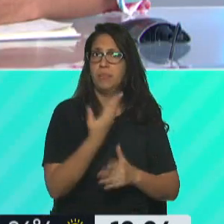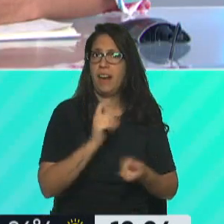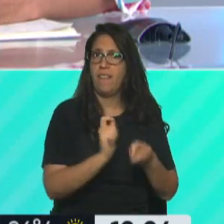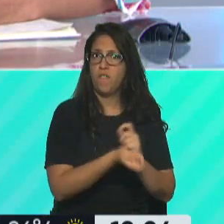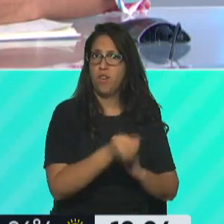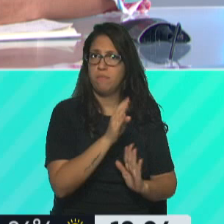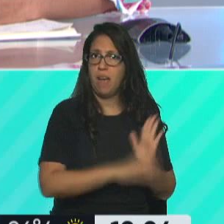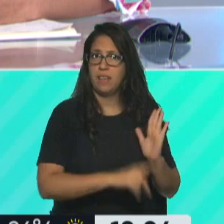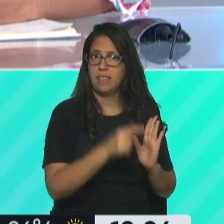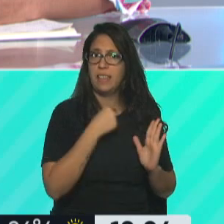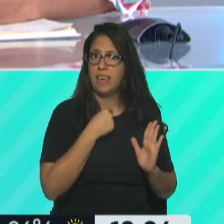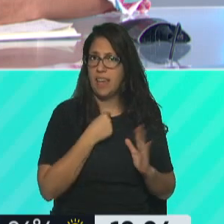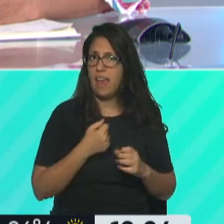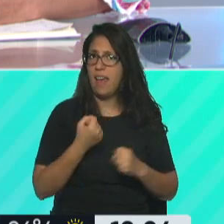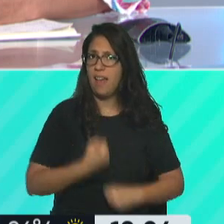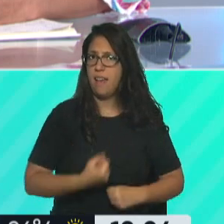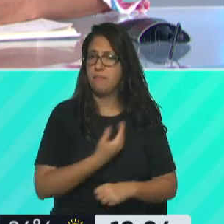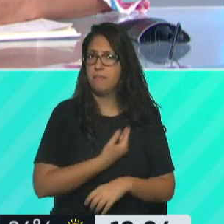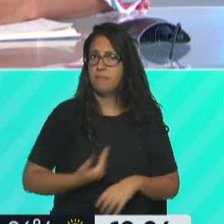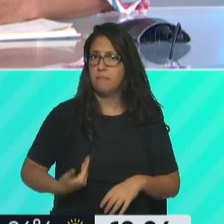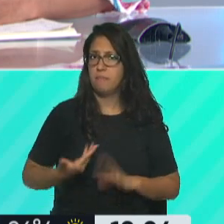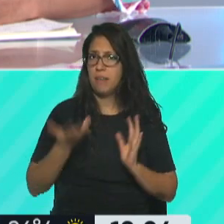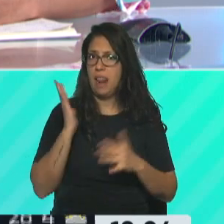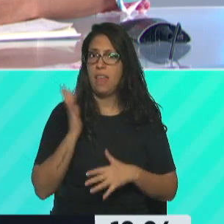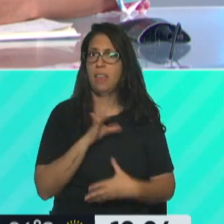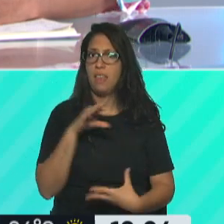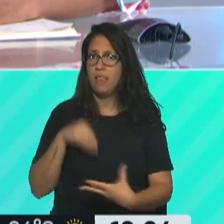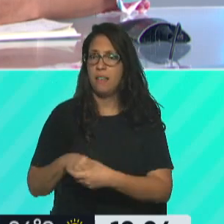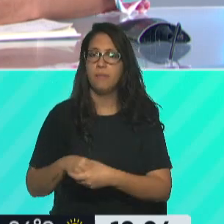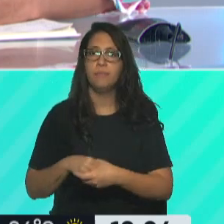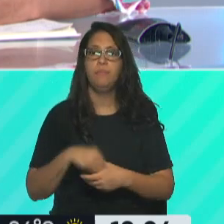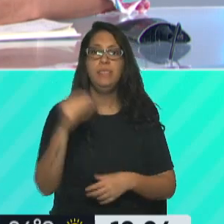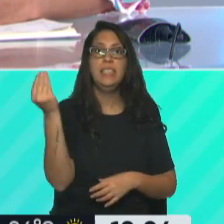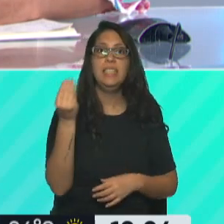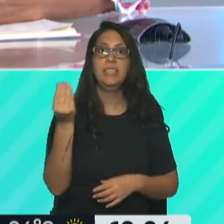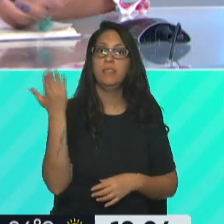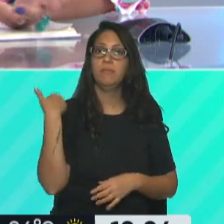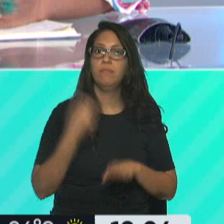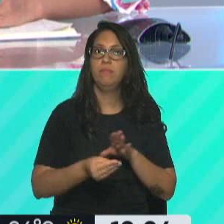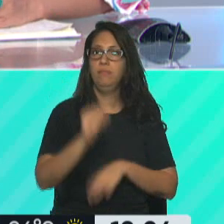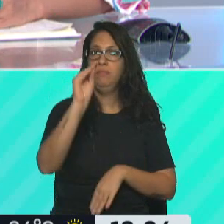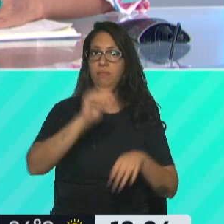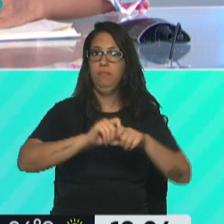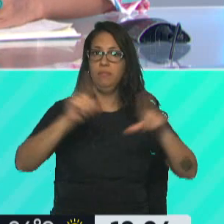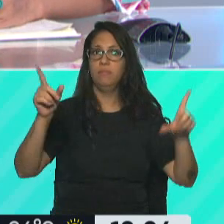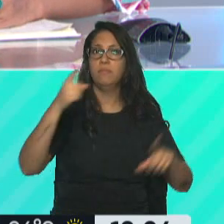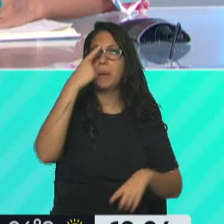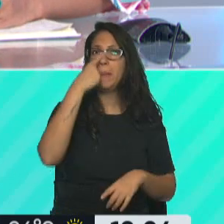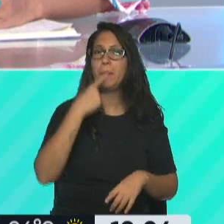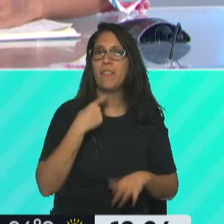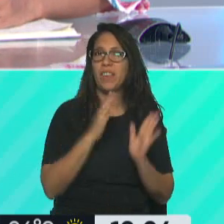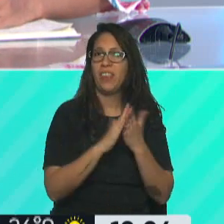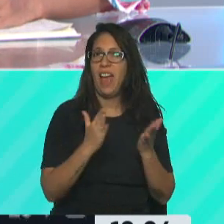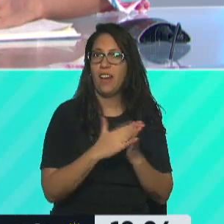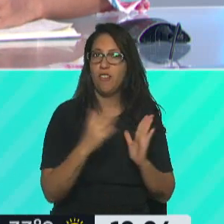que quiere llevar adelante este gobierno que ASUME como propias y el publicó una nota en el diario perfil en donde